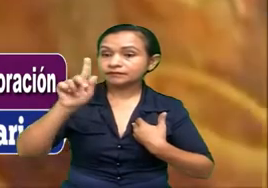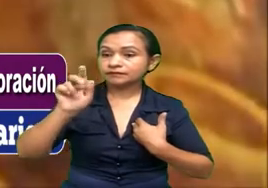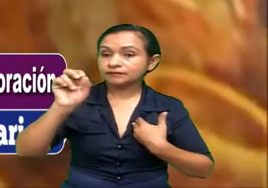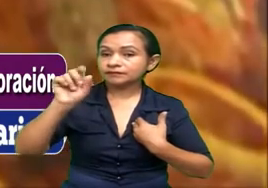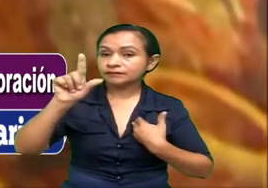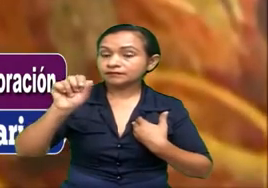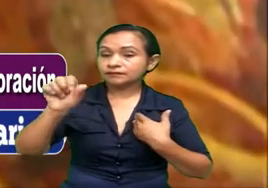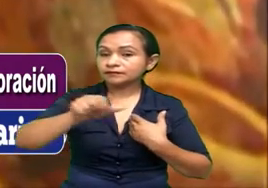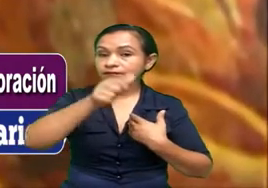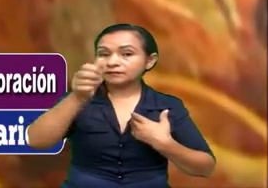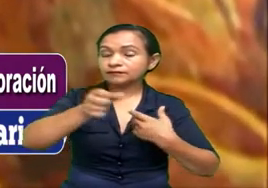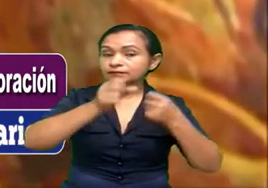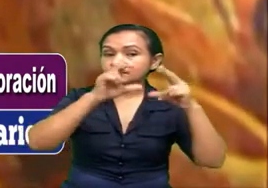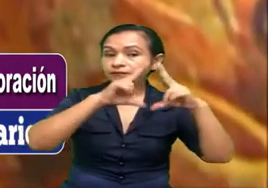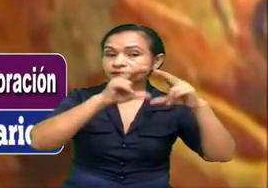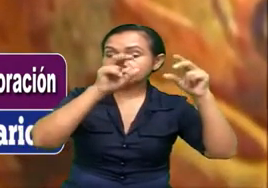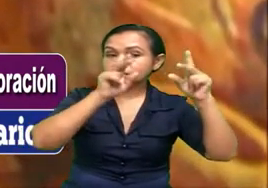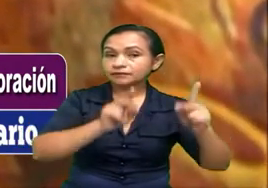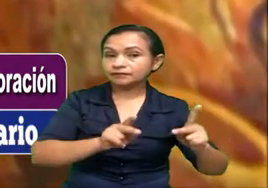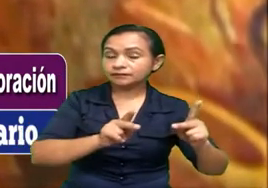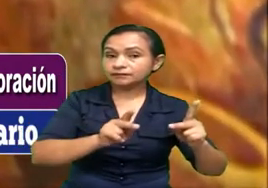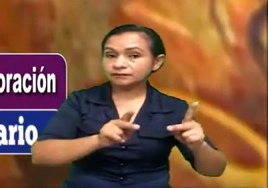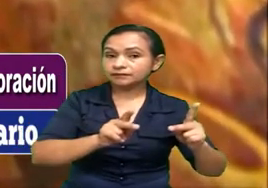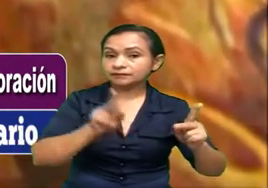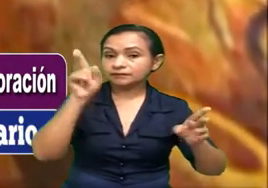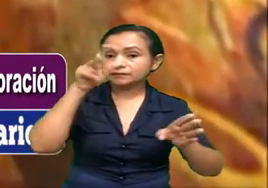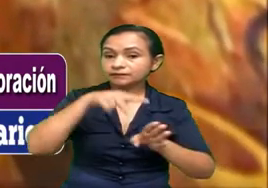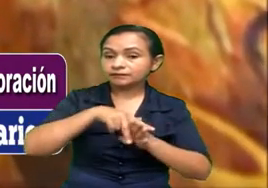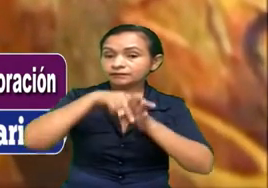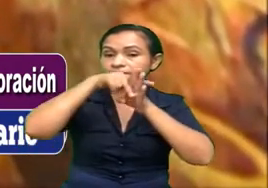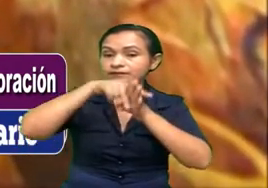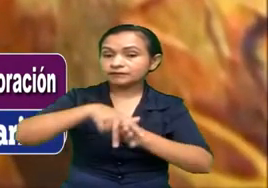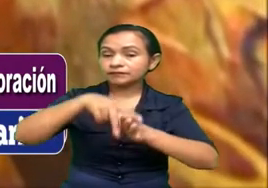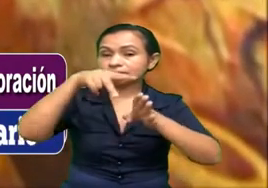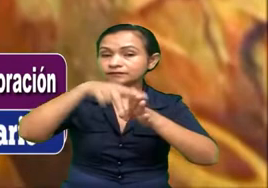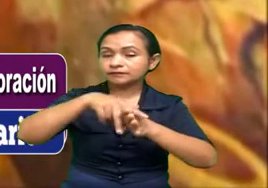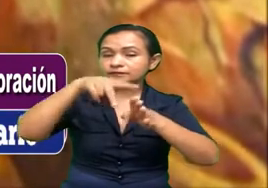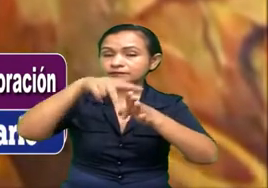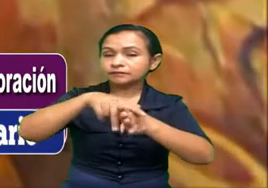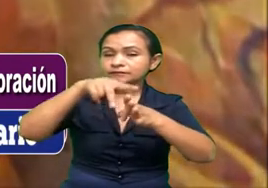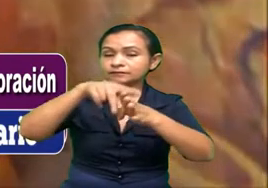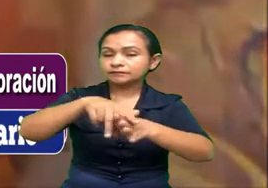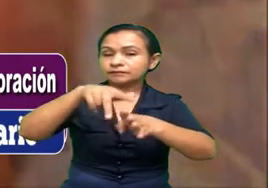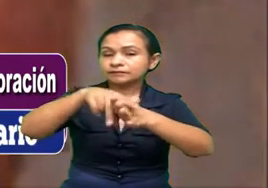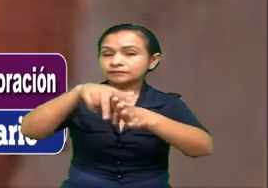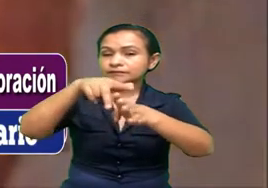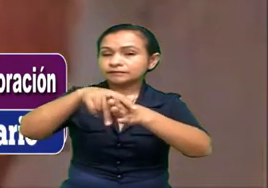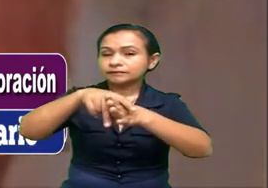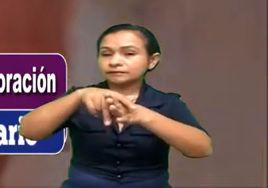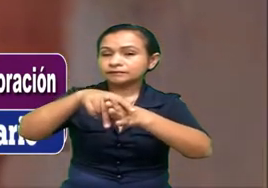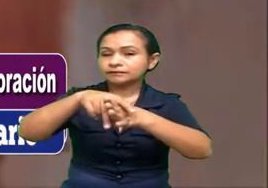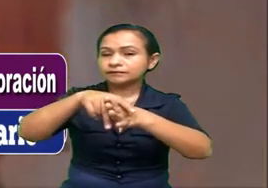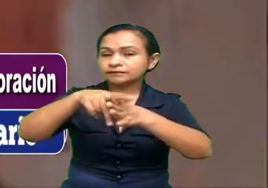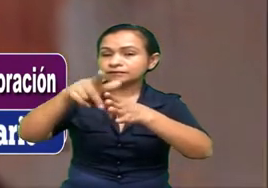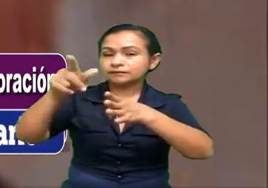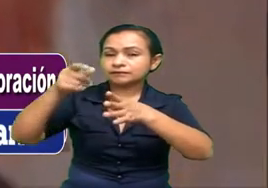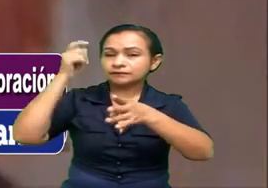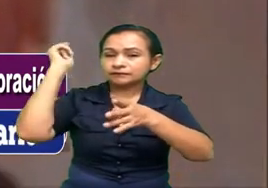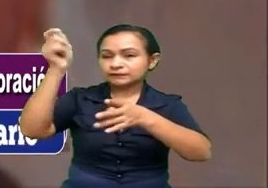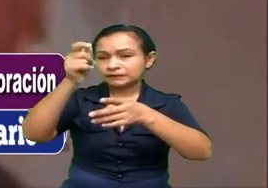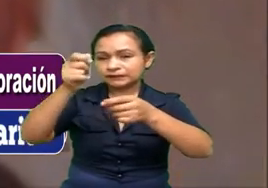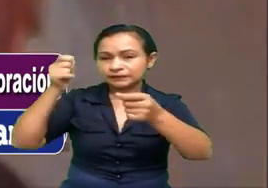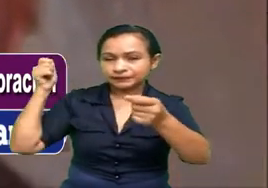otro señor, otro nicaragüense, que montado en su caballo sigue a los filibusteros y va lazando y ahorcando